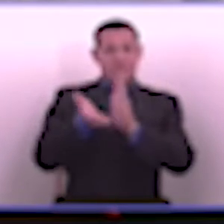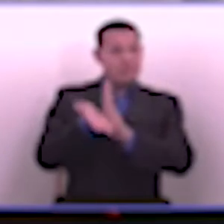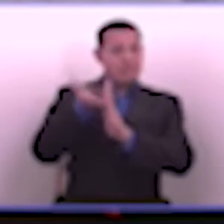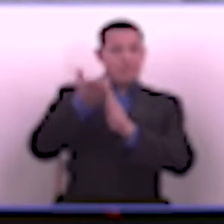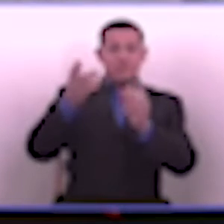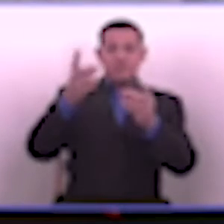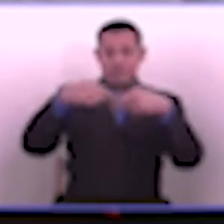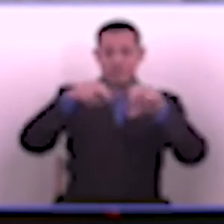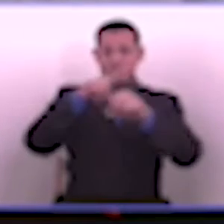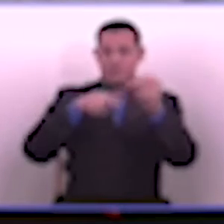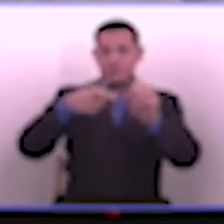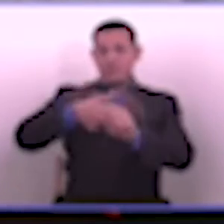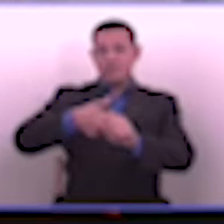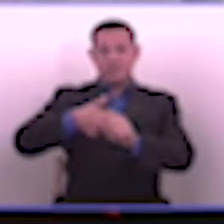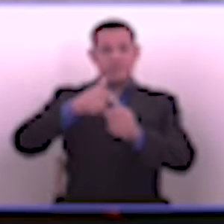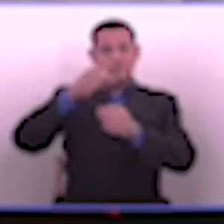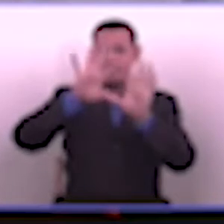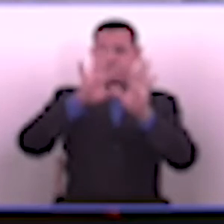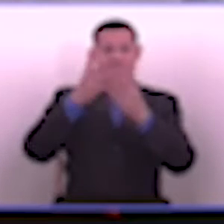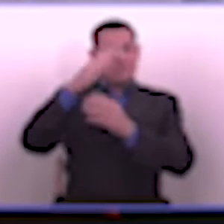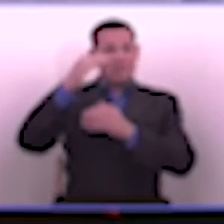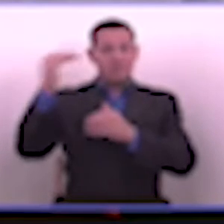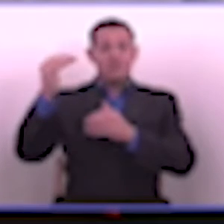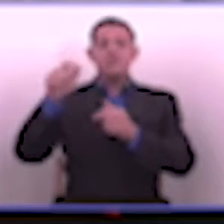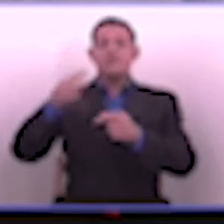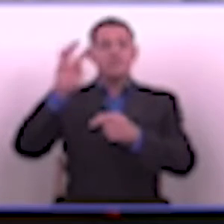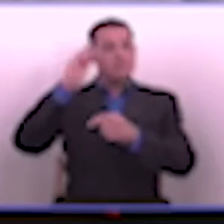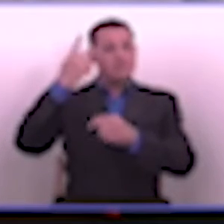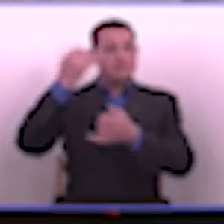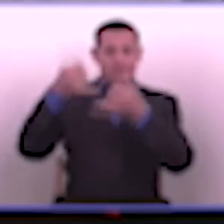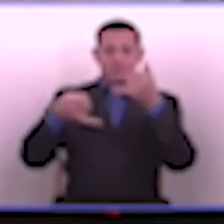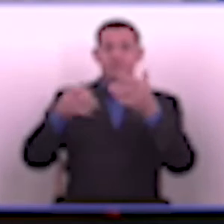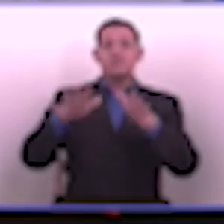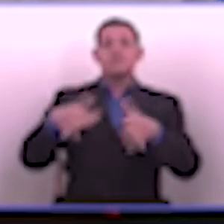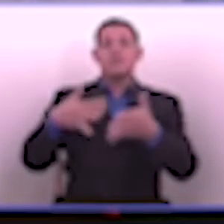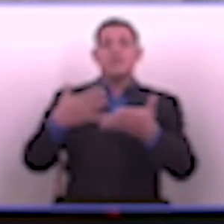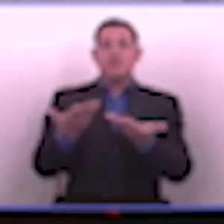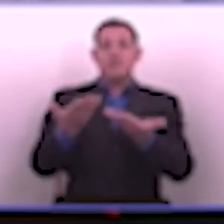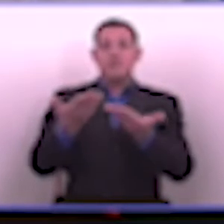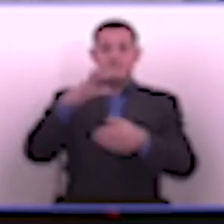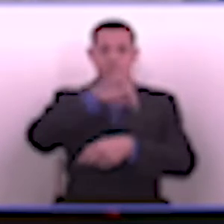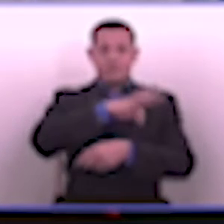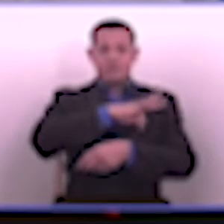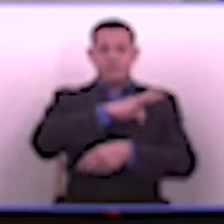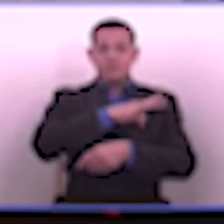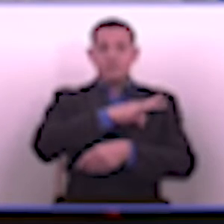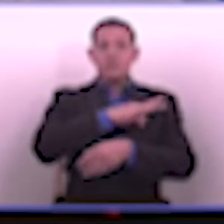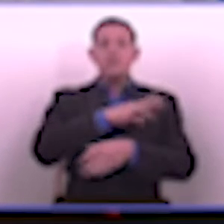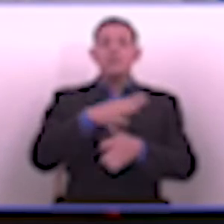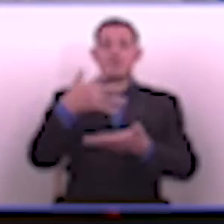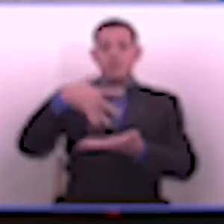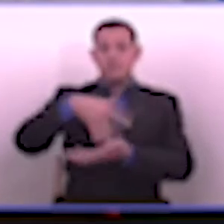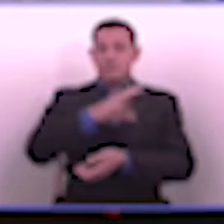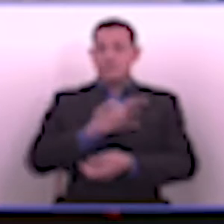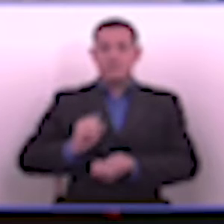de los precios de combustible internacional esto con una finalidad de favorecer al